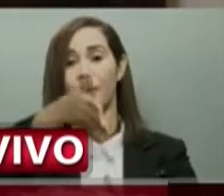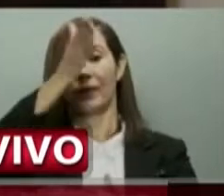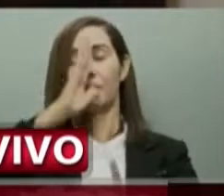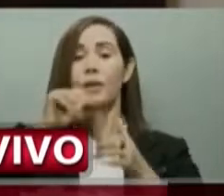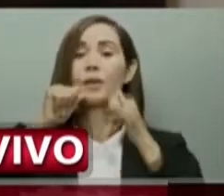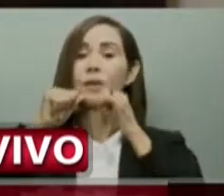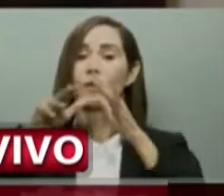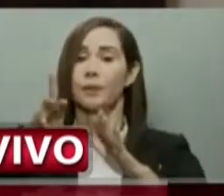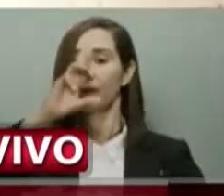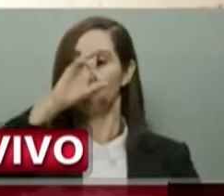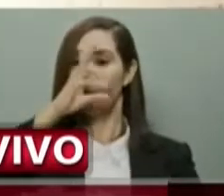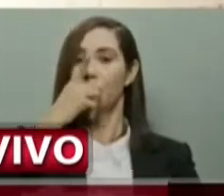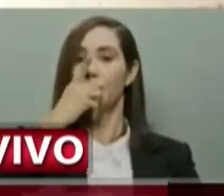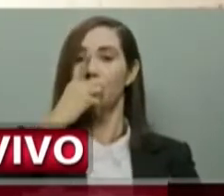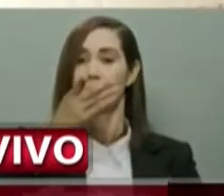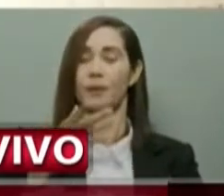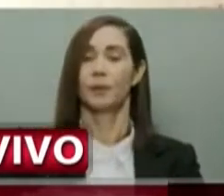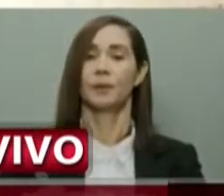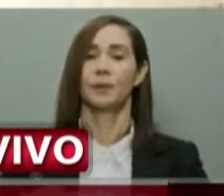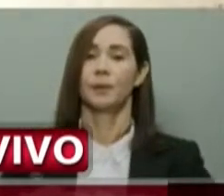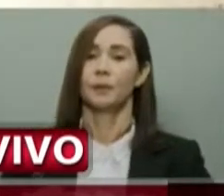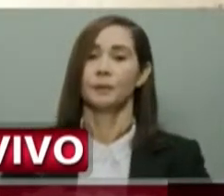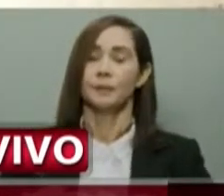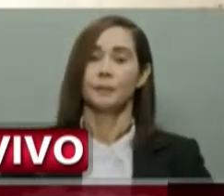Dios bendiga a nuestro pueblo.